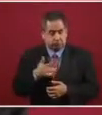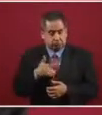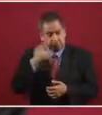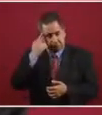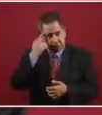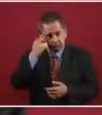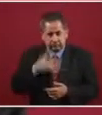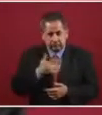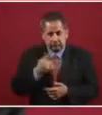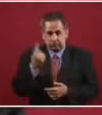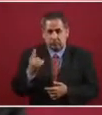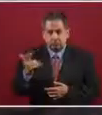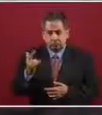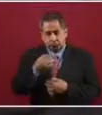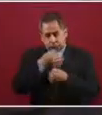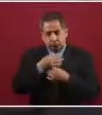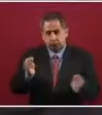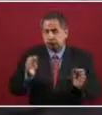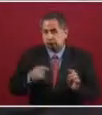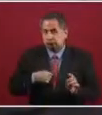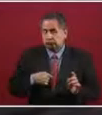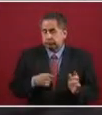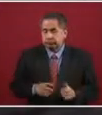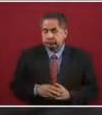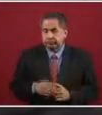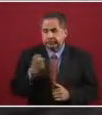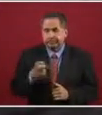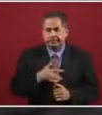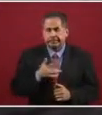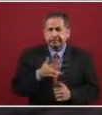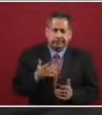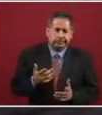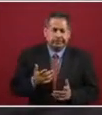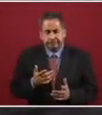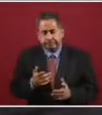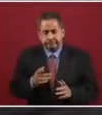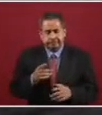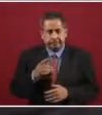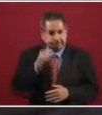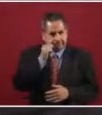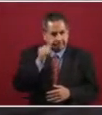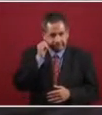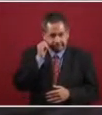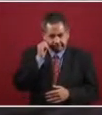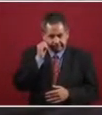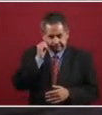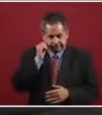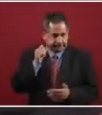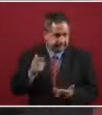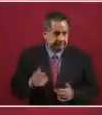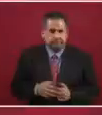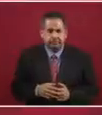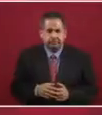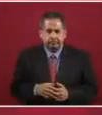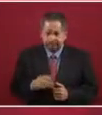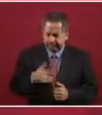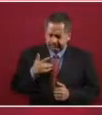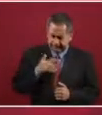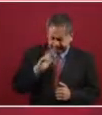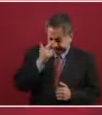de julio. Por eso hablo, porque ayer, si